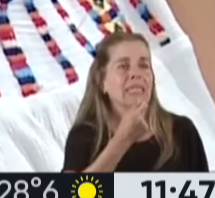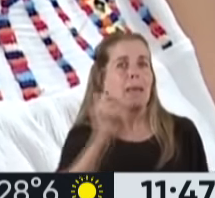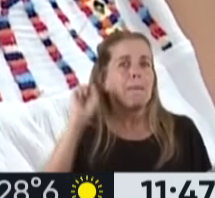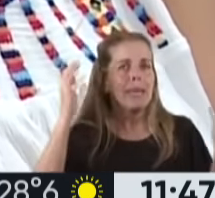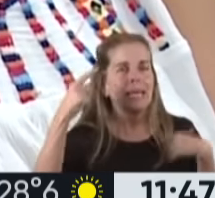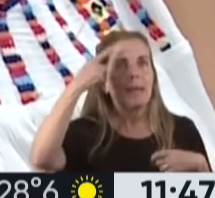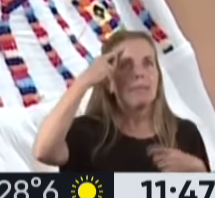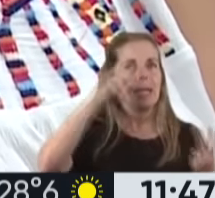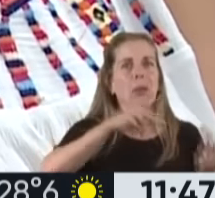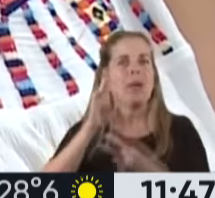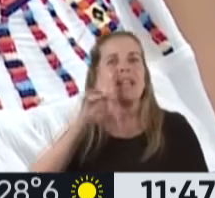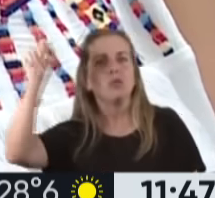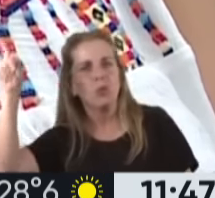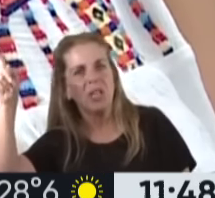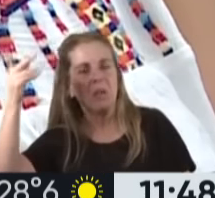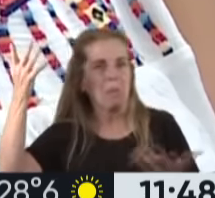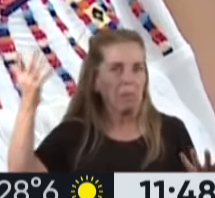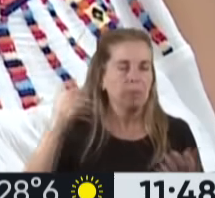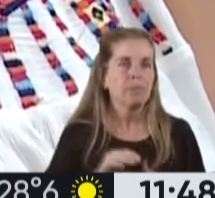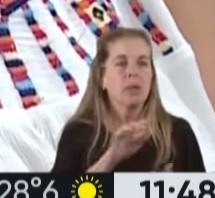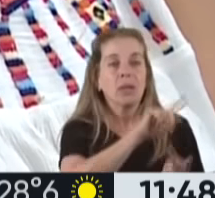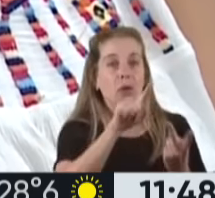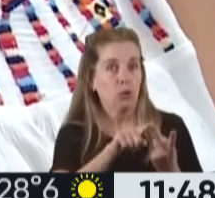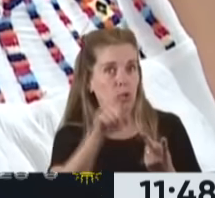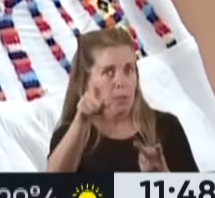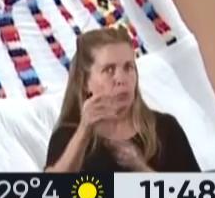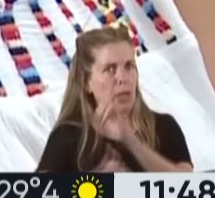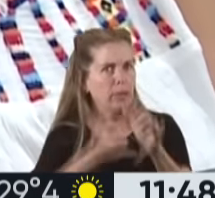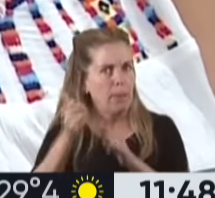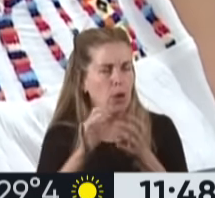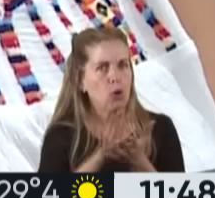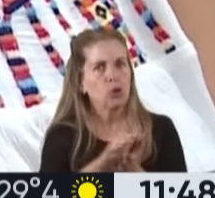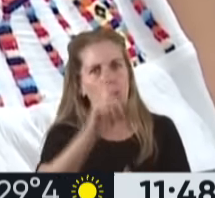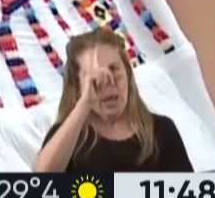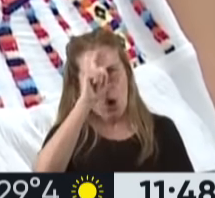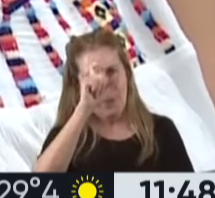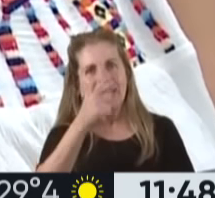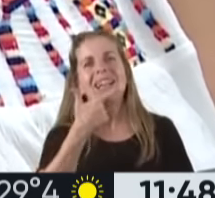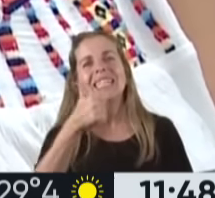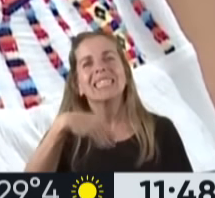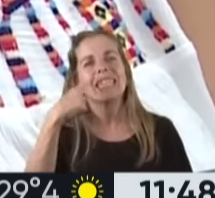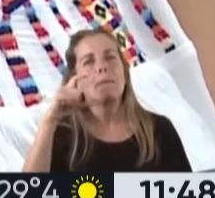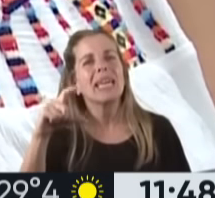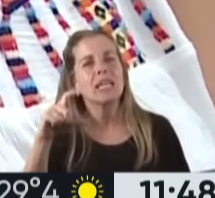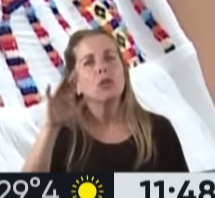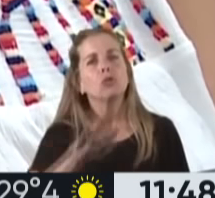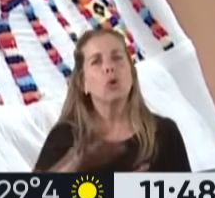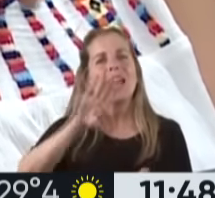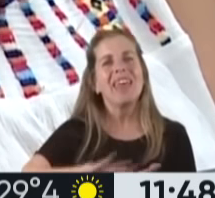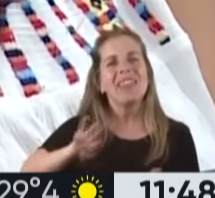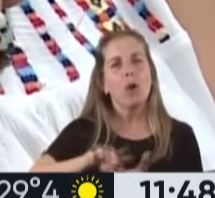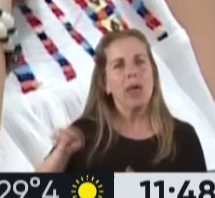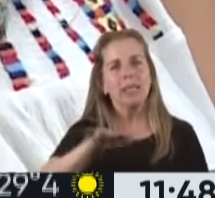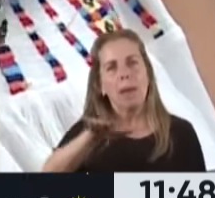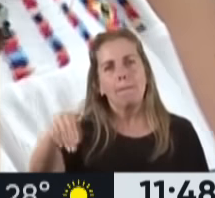segundo término, al respecto de lo que usted dijo, respecto de los hospitales, de los AMIC, es una cuestión que el gobierno viene quejándose desde hace